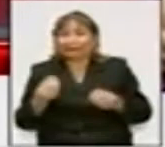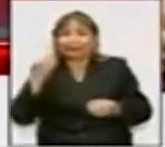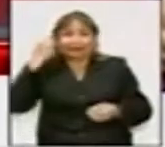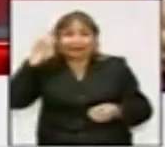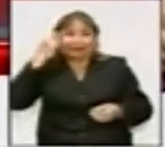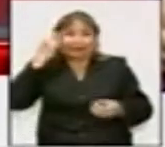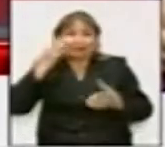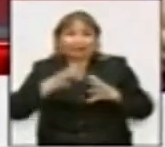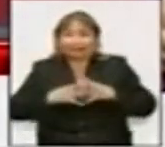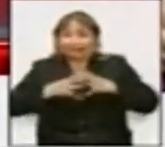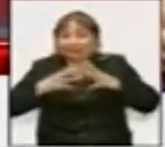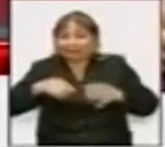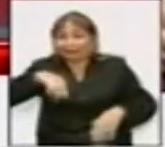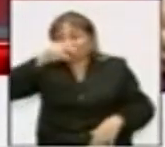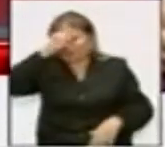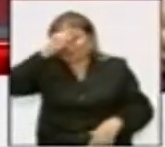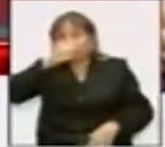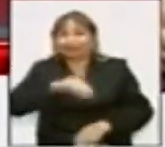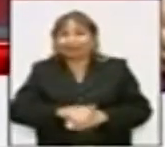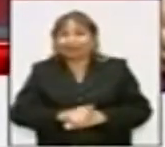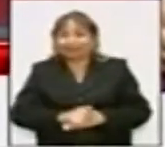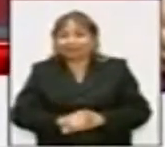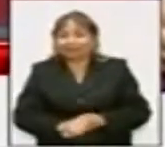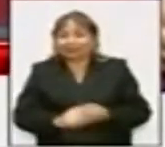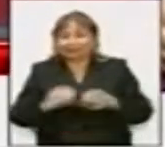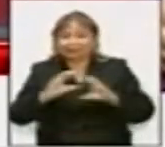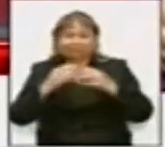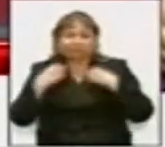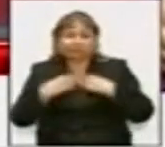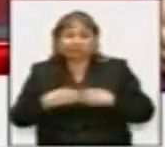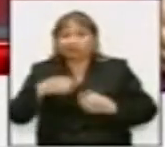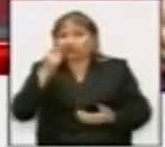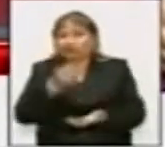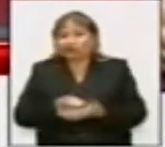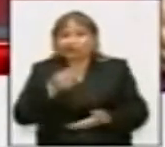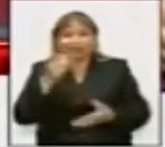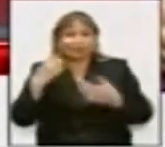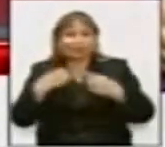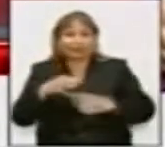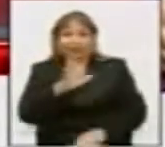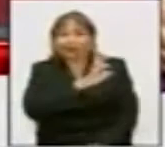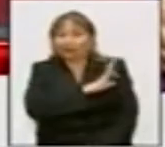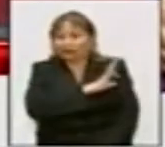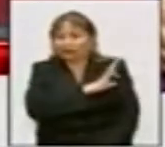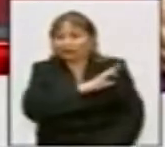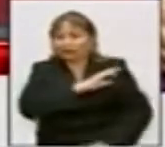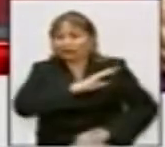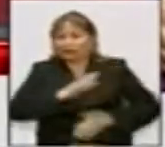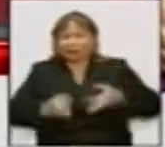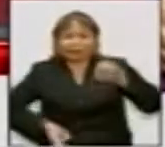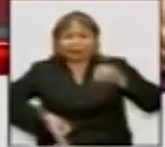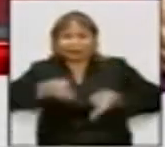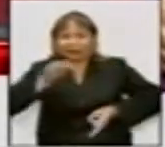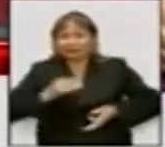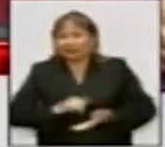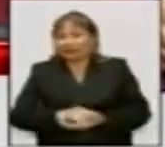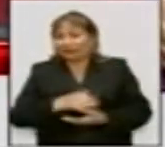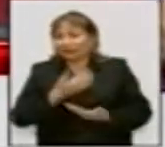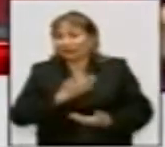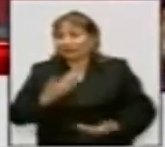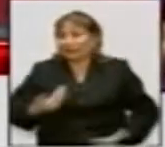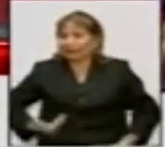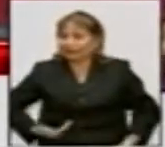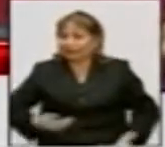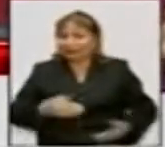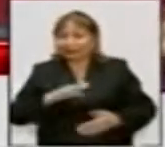la más alta de este país llámese estudio abogados tribunal fiscales apueste jueces en gobiernos